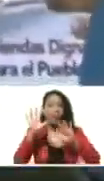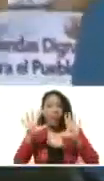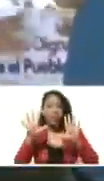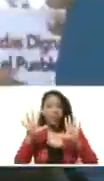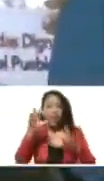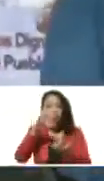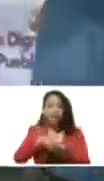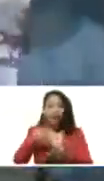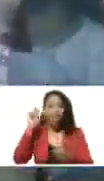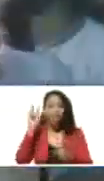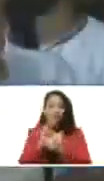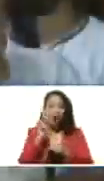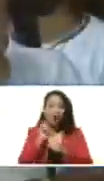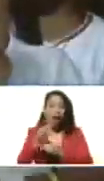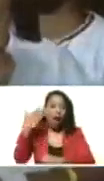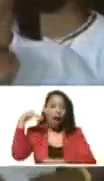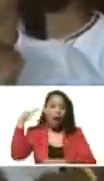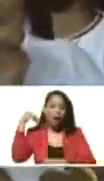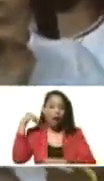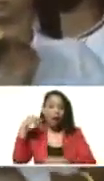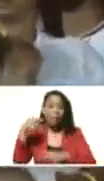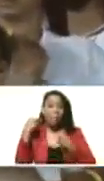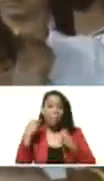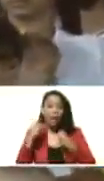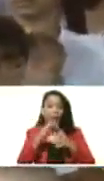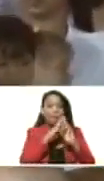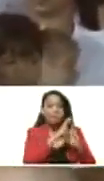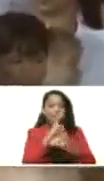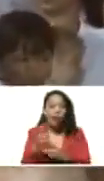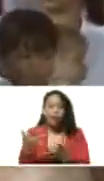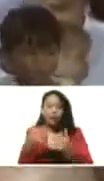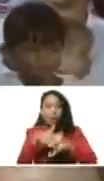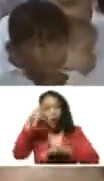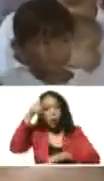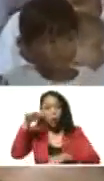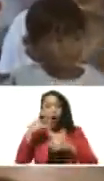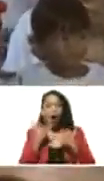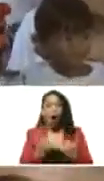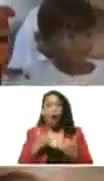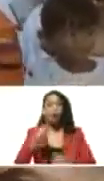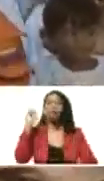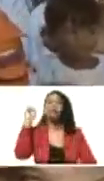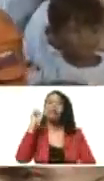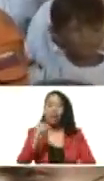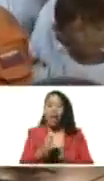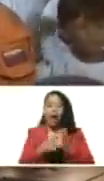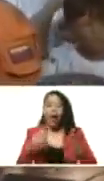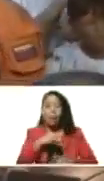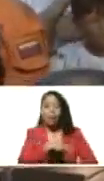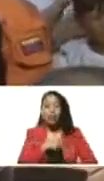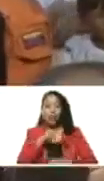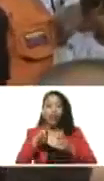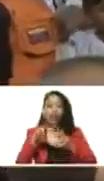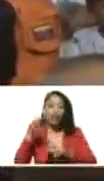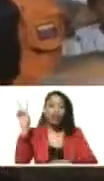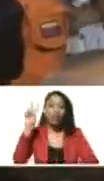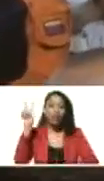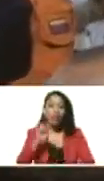darle respuesta integral a nuestro pueblo. Y ahora también la gran misión Vivienda